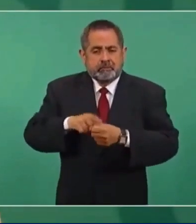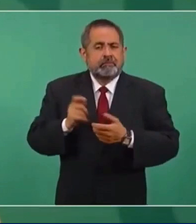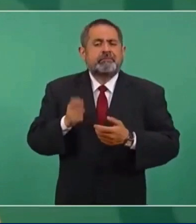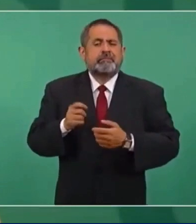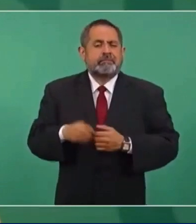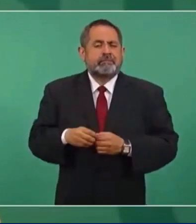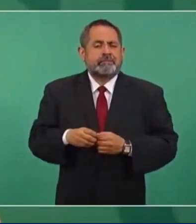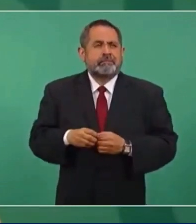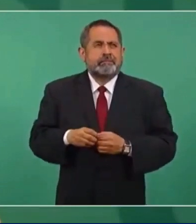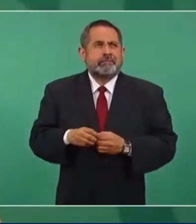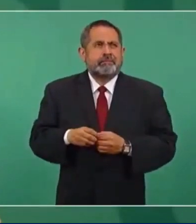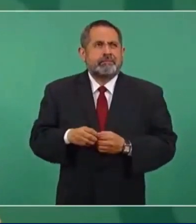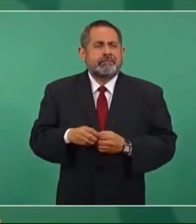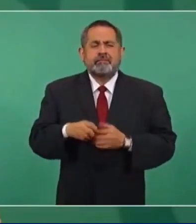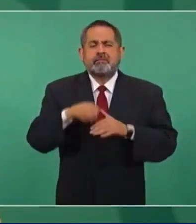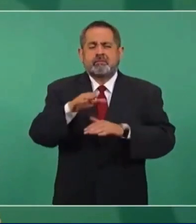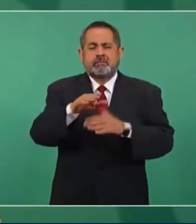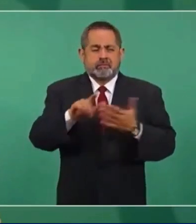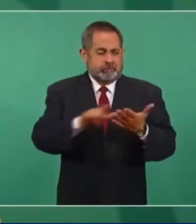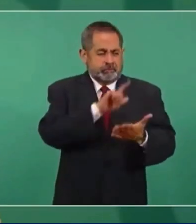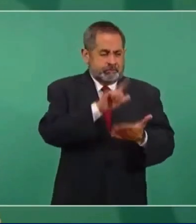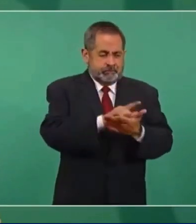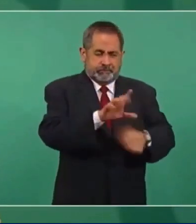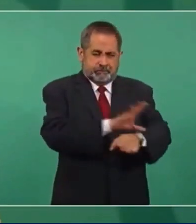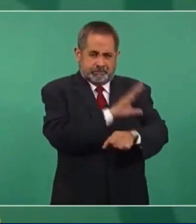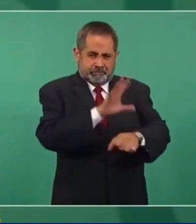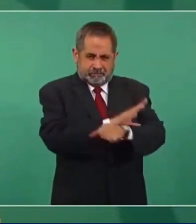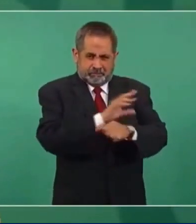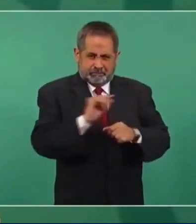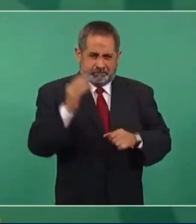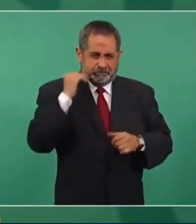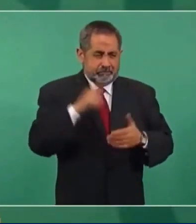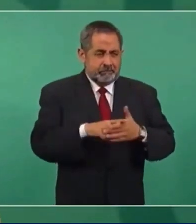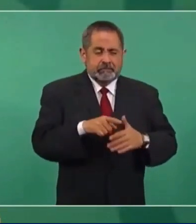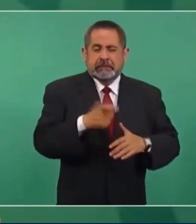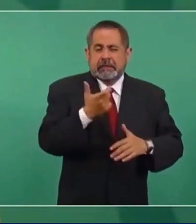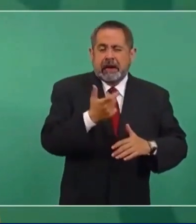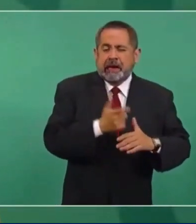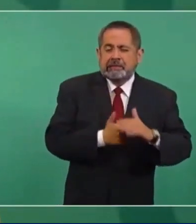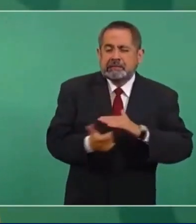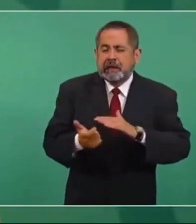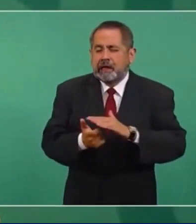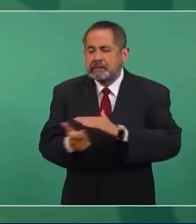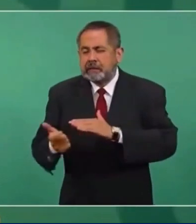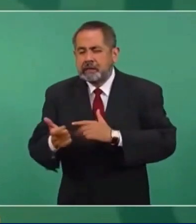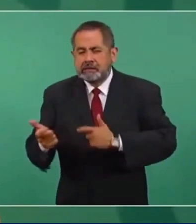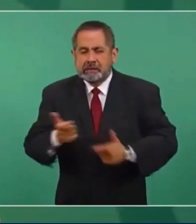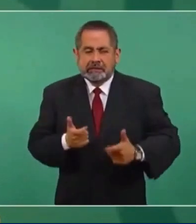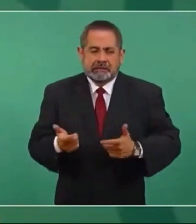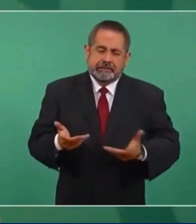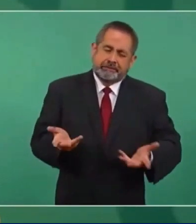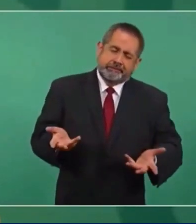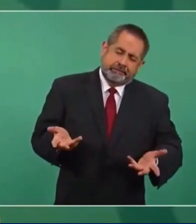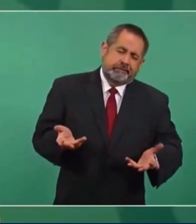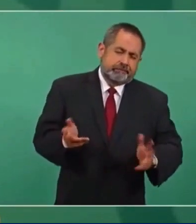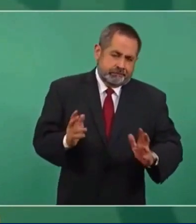la reforma energética recibiendo sobornos,